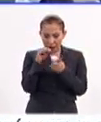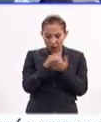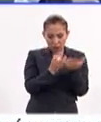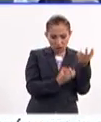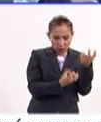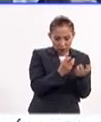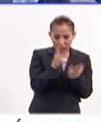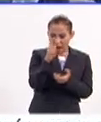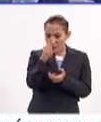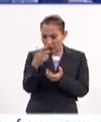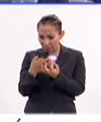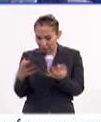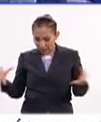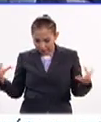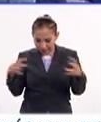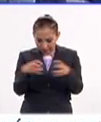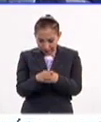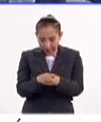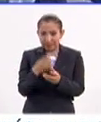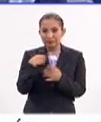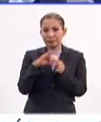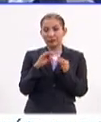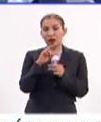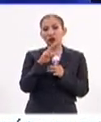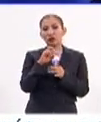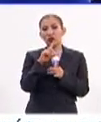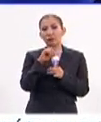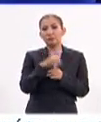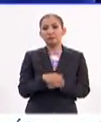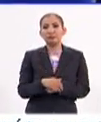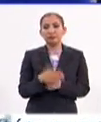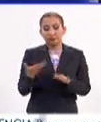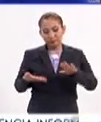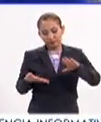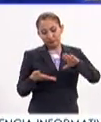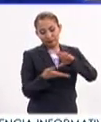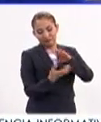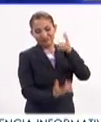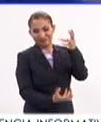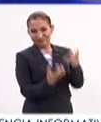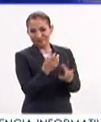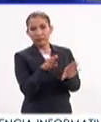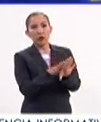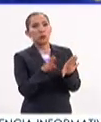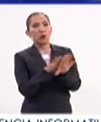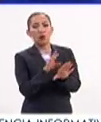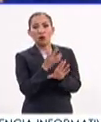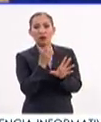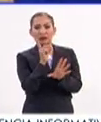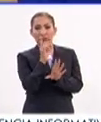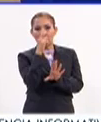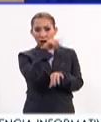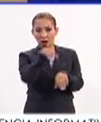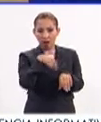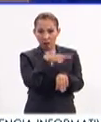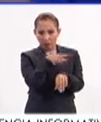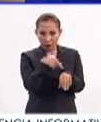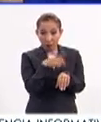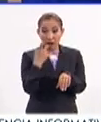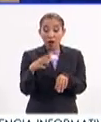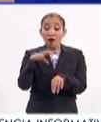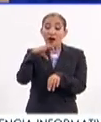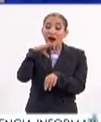fuego, agua y tierra, como nos explica Rodo Padilla. El horneado nada más es como por 30 horas, pero